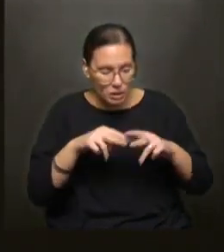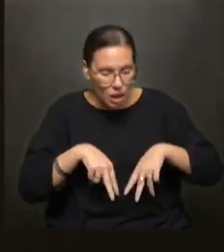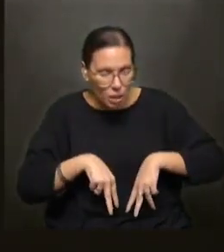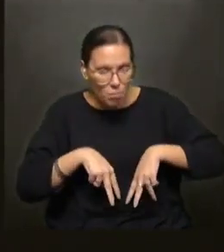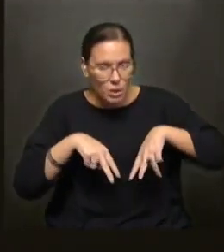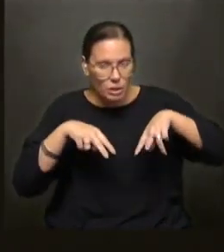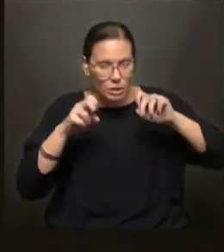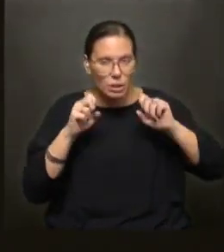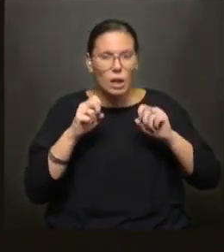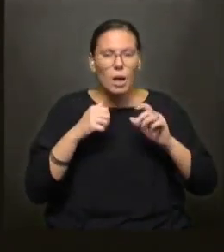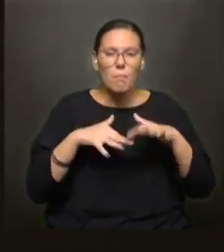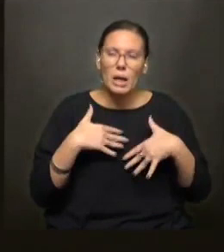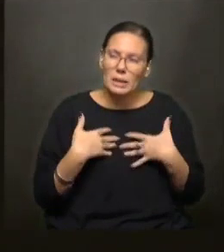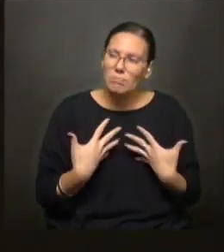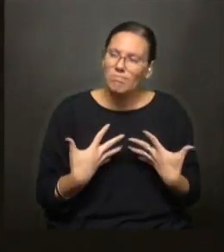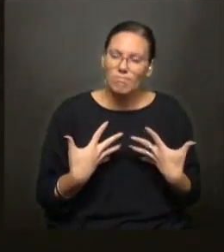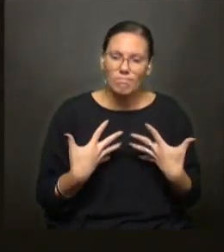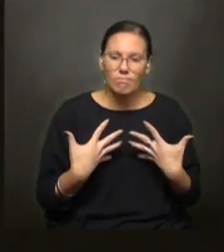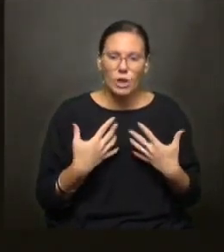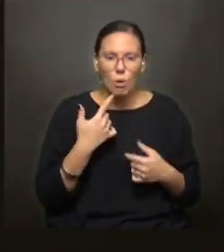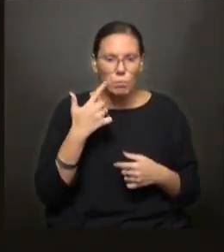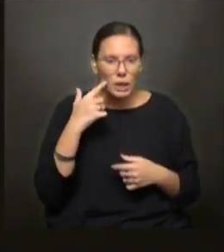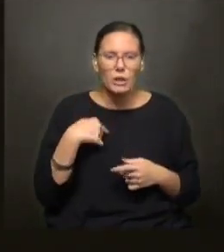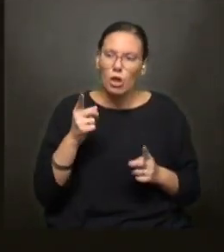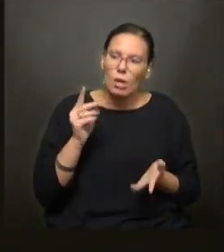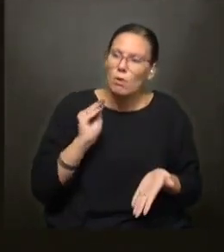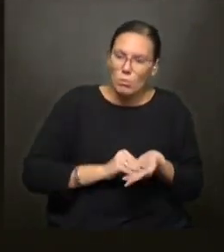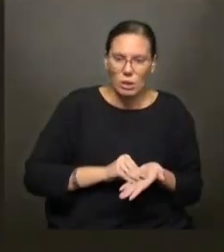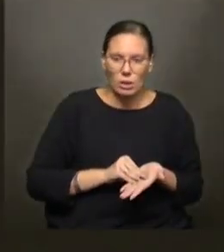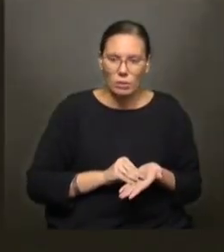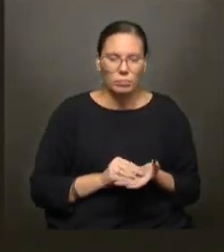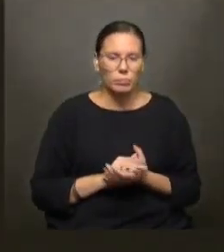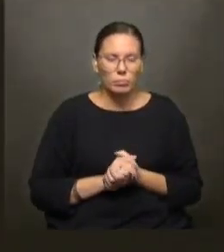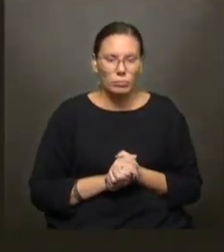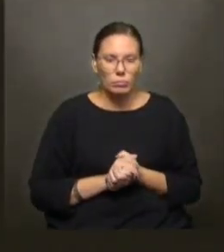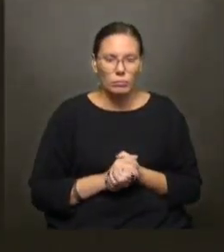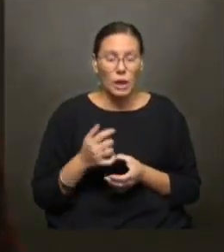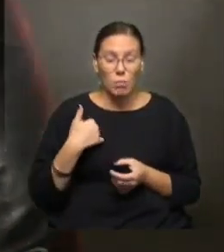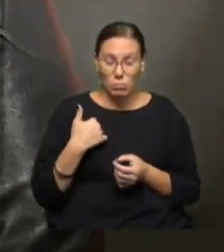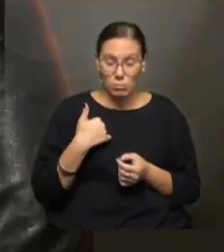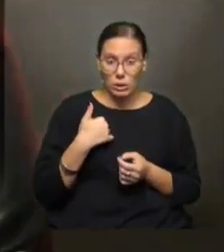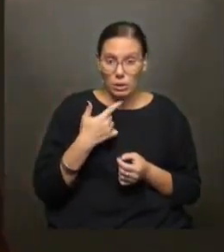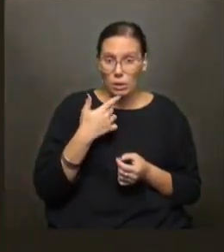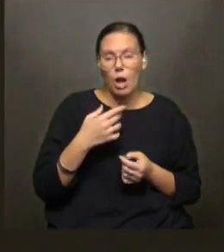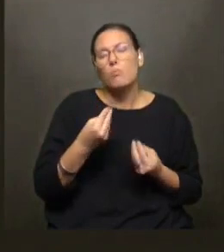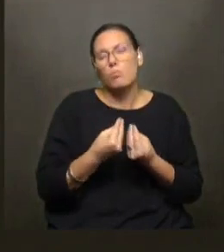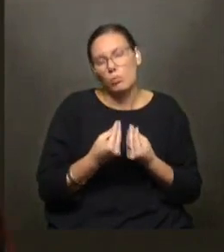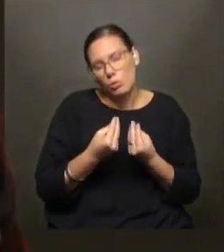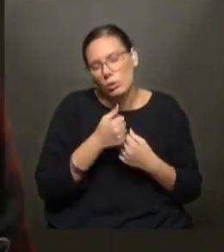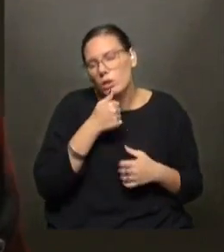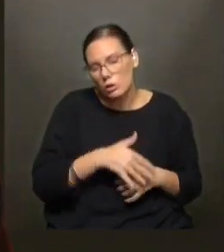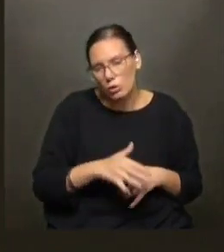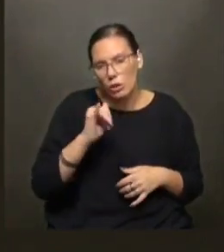este te pegaron más o te impactaron o dijiste a esto tiene tiene que ir a mí me llamó mucho la atención Hay un montón de